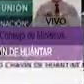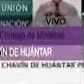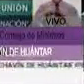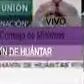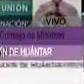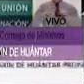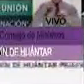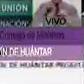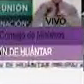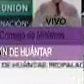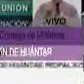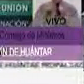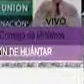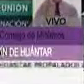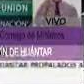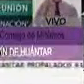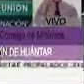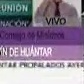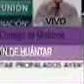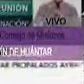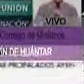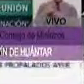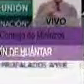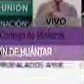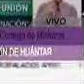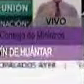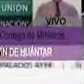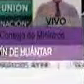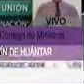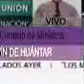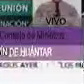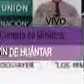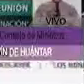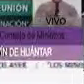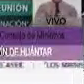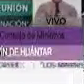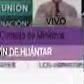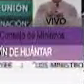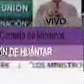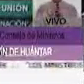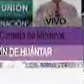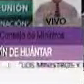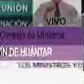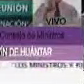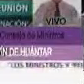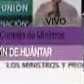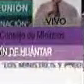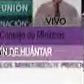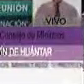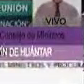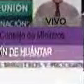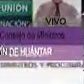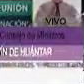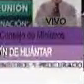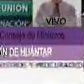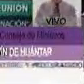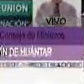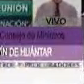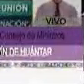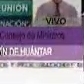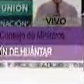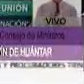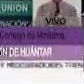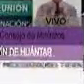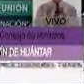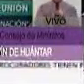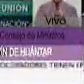Perú defendiendo principios, defendiendo la gobernabilidad, defendiendo que el país es un país viable, es un país serio, es un país